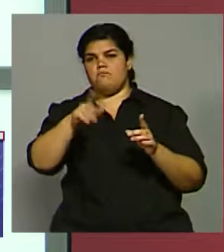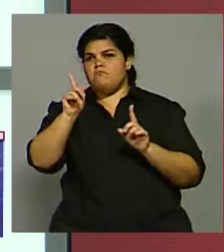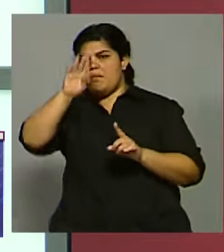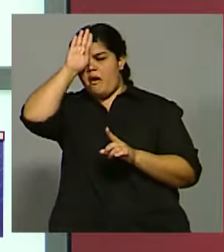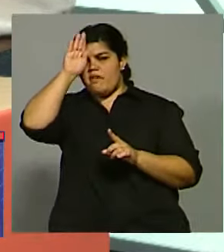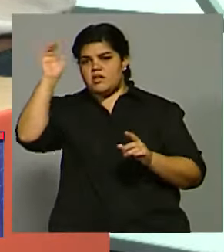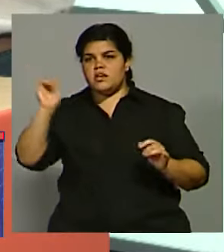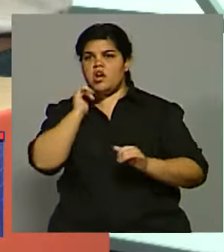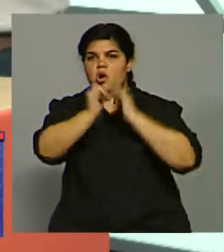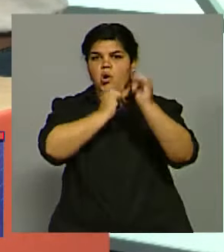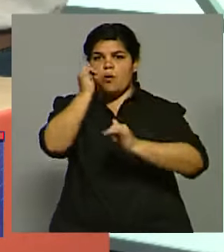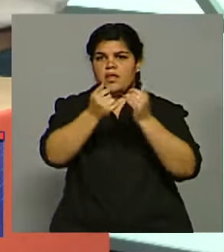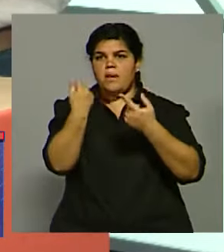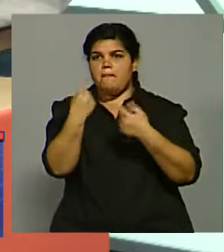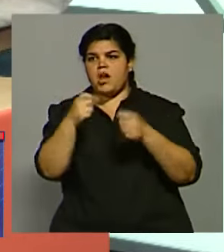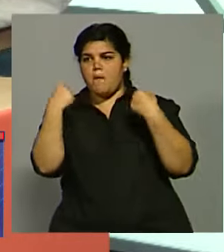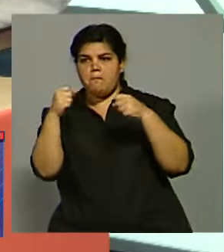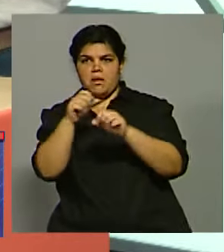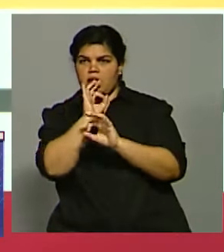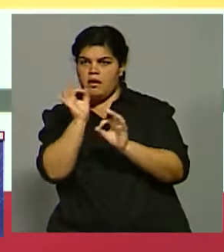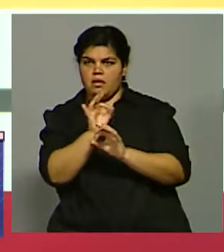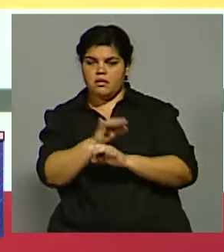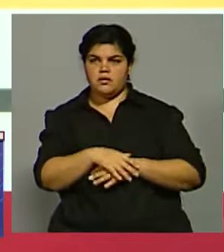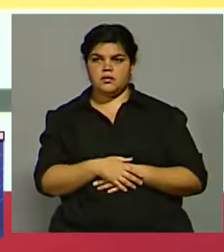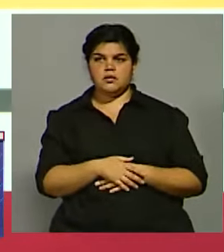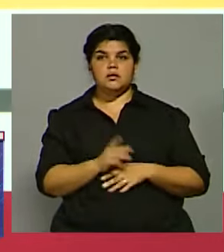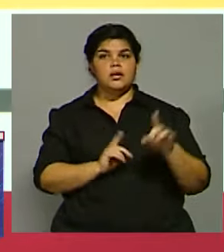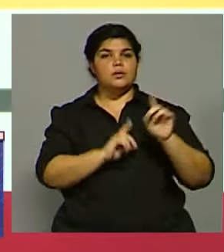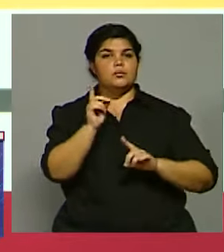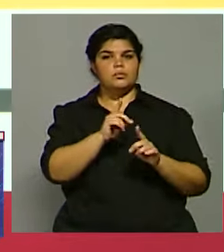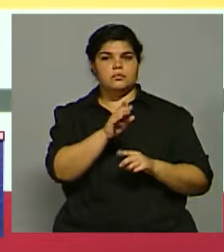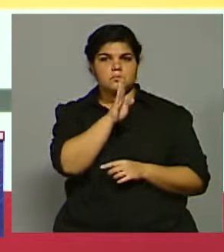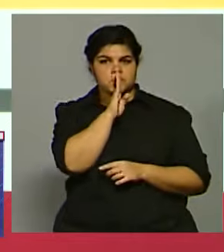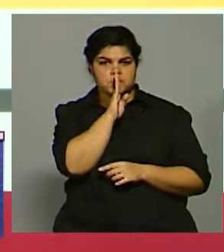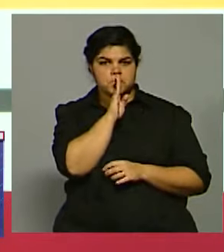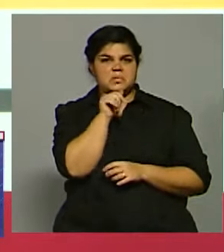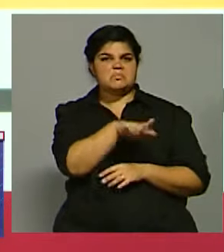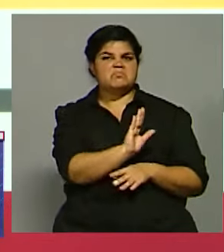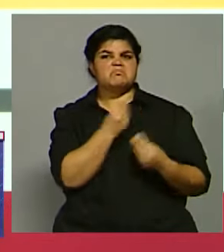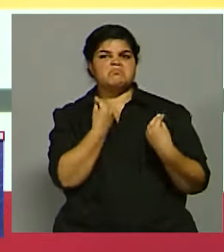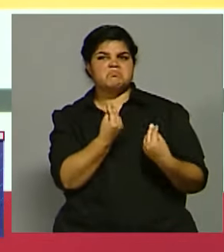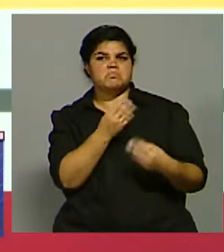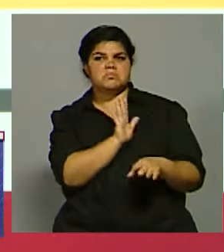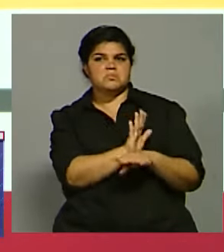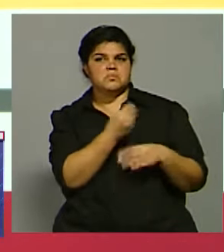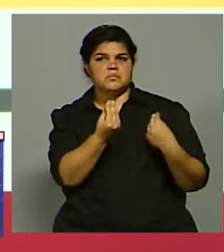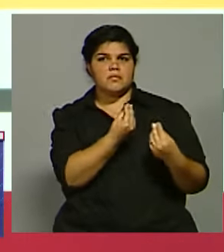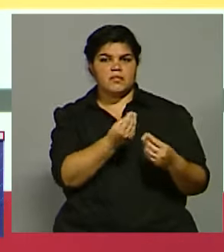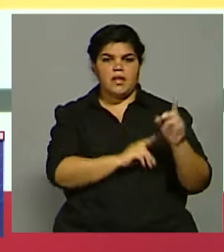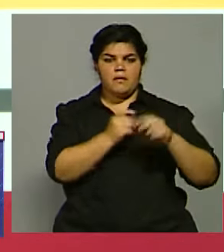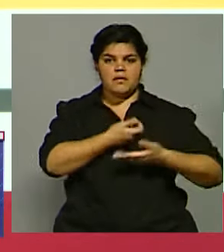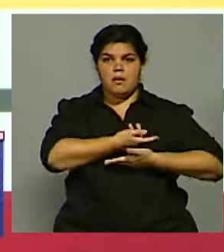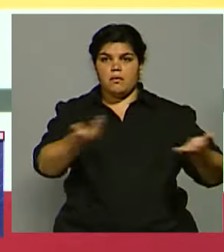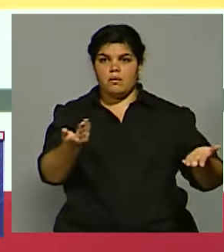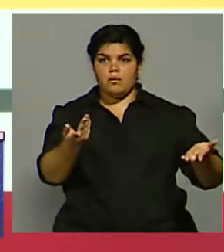cambiado. ¿Cuál es el objetivo que se persigue con el silencio? Digo, porque uno supone que cuando se descubren este tipo de